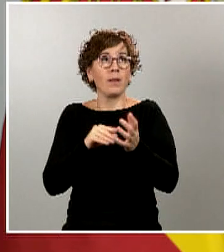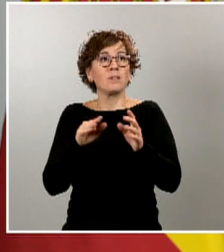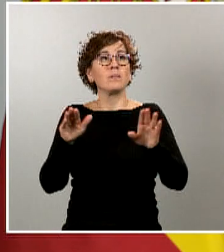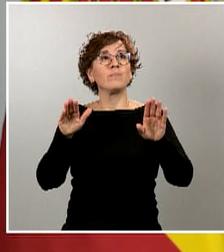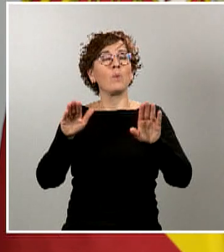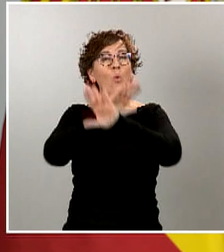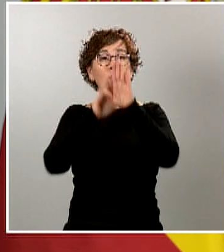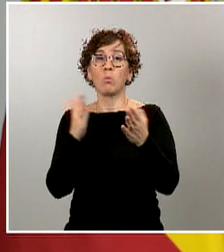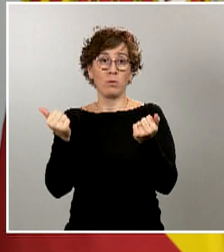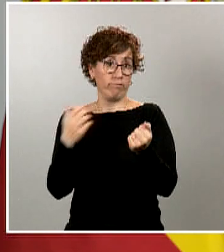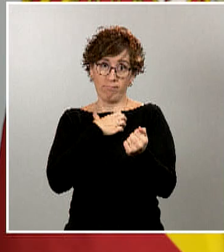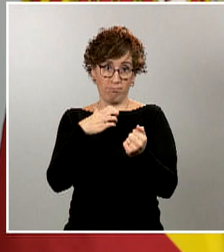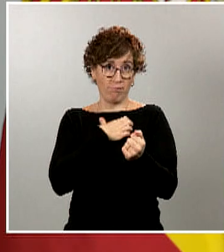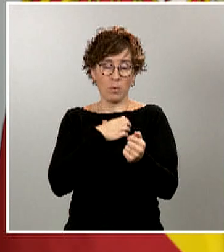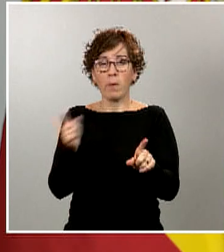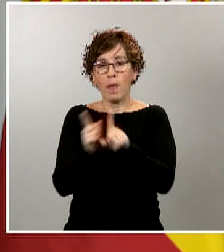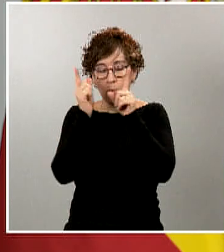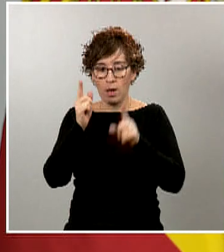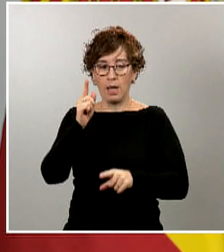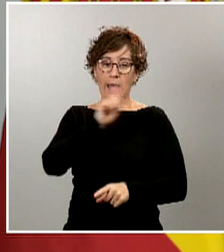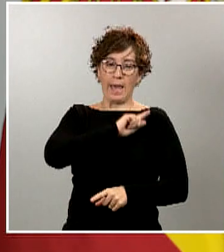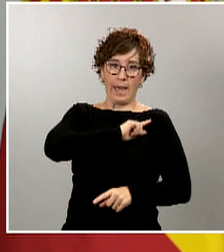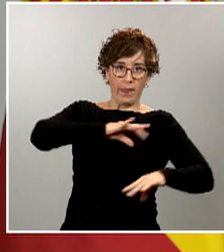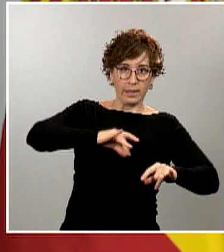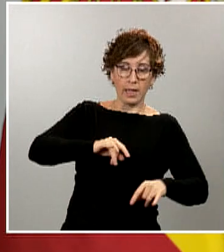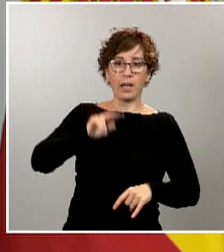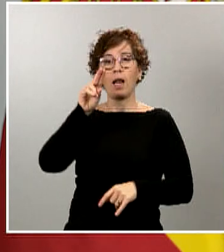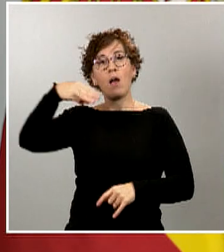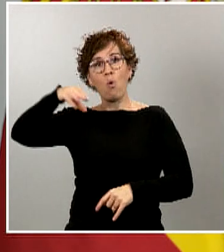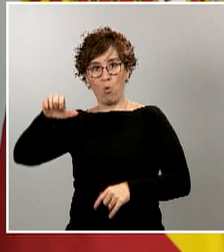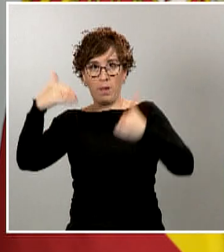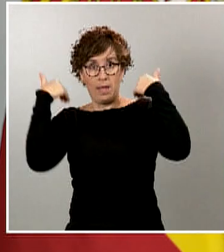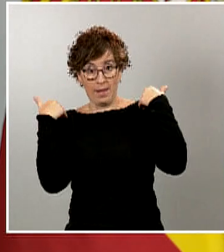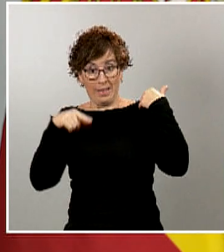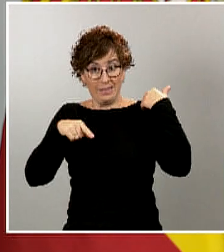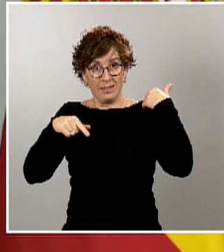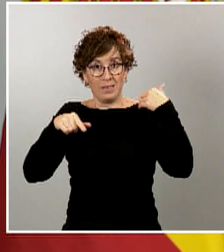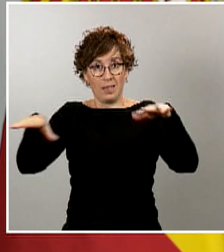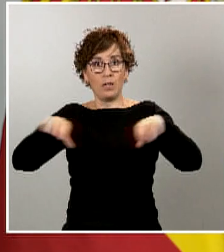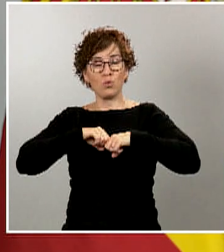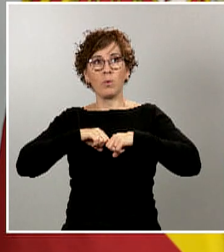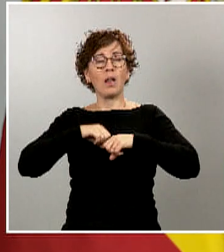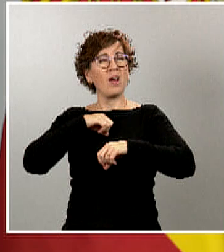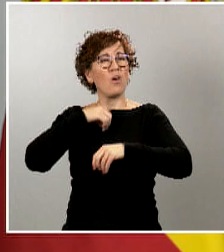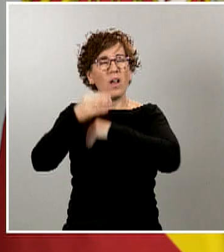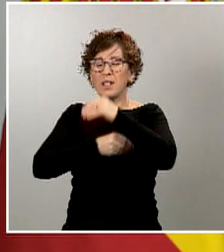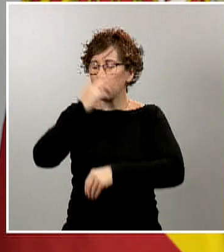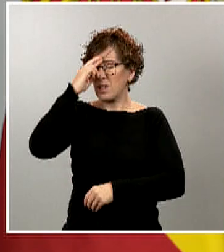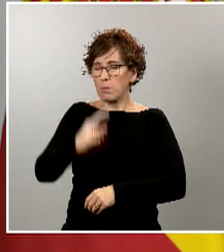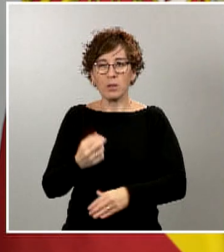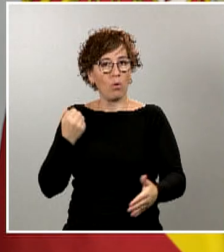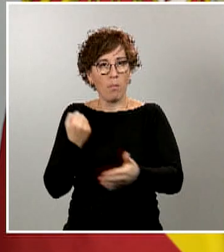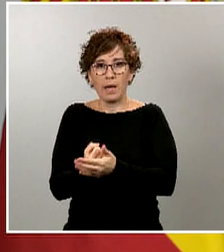de Tierra como la UME, que han hecho esas últimas operaciones, lo han hecho siempre con el mayor respeto, han tratado de que siempre tuvieran la